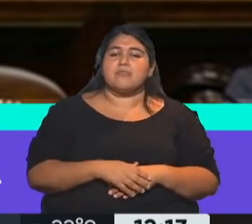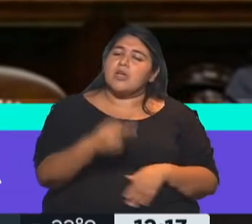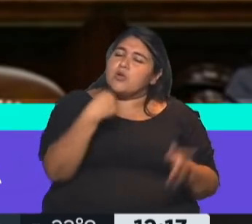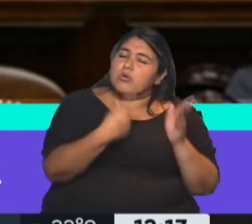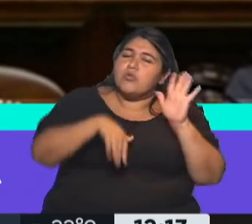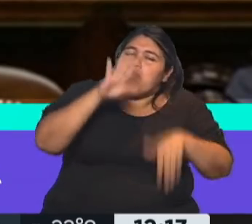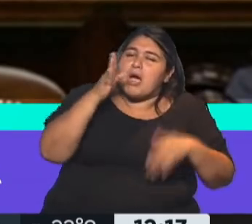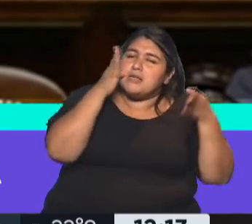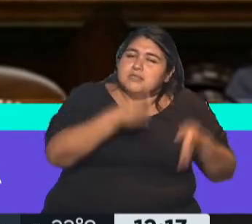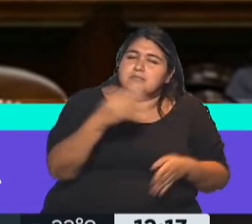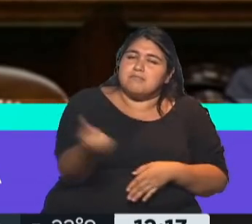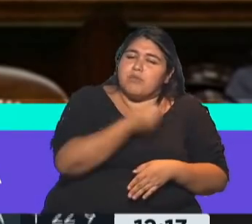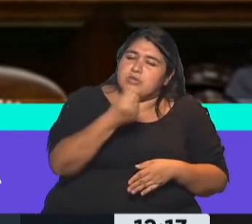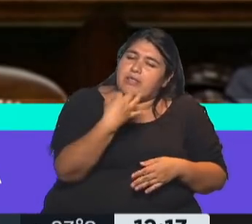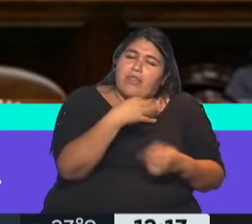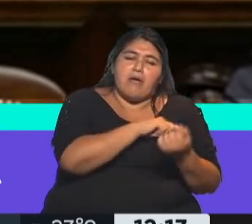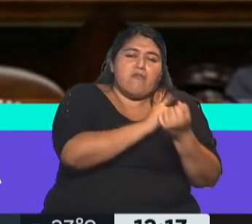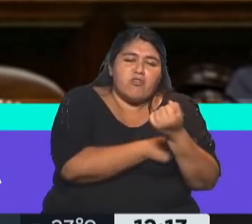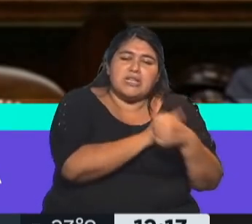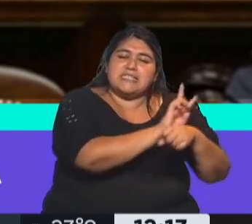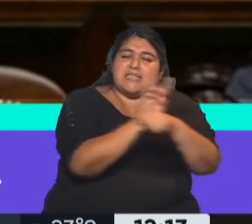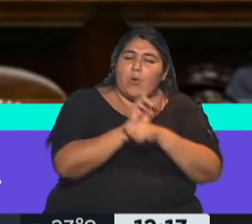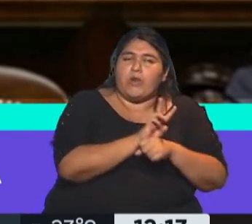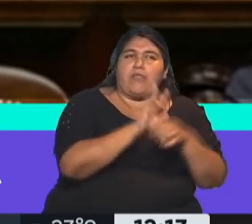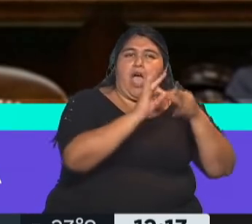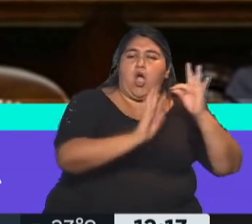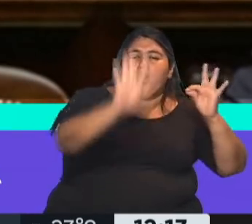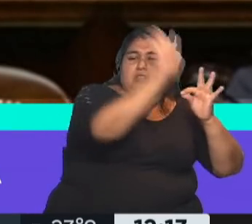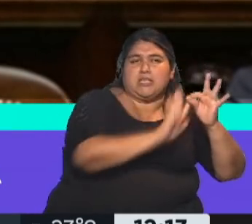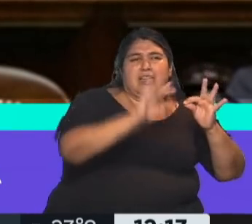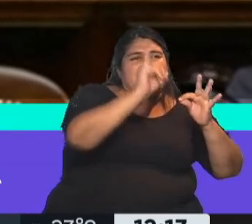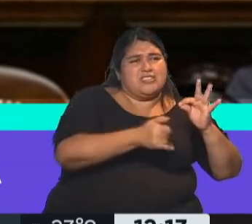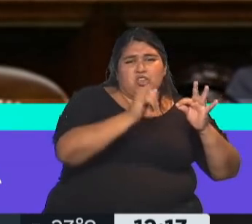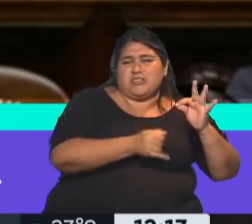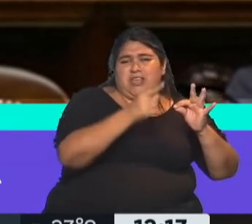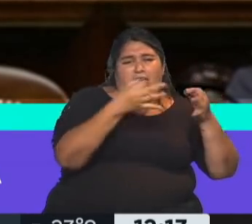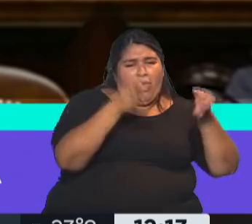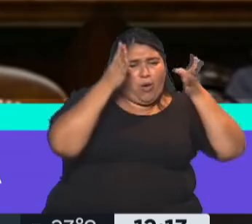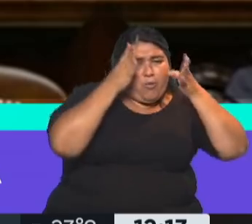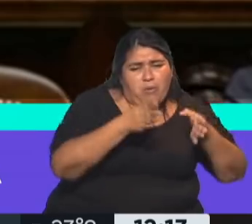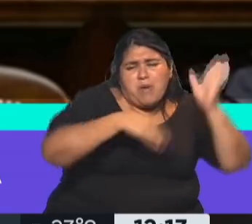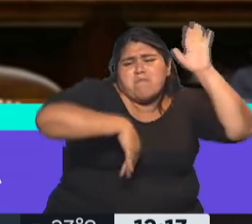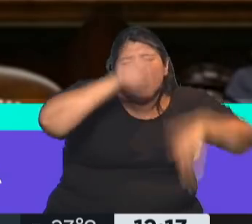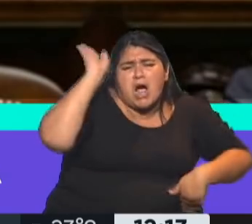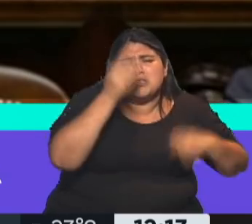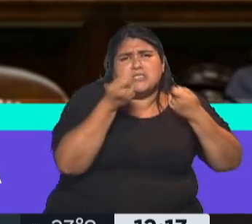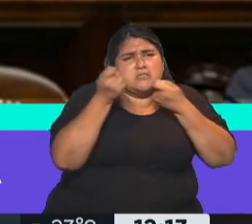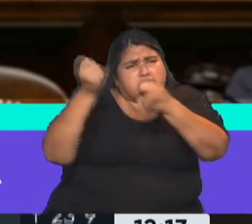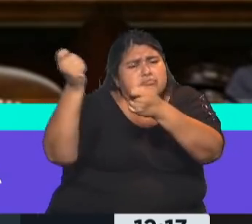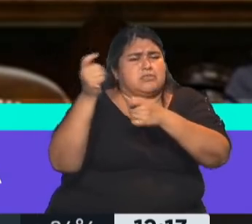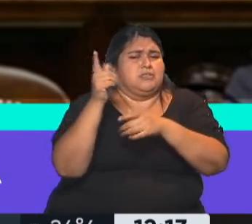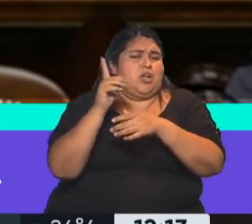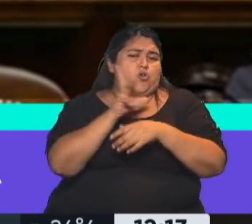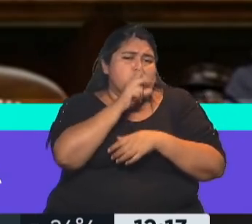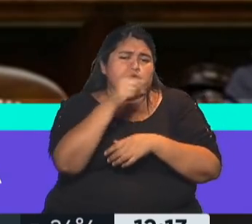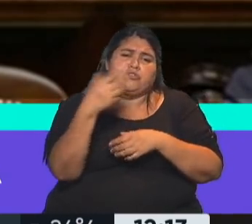oggi deve essere rafforzare la sicurezza del nostro continente e applicare la massima pressione sulla Russia perché